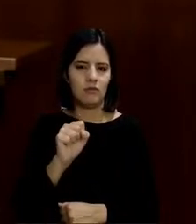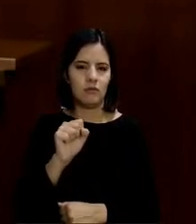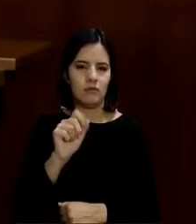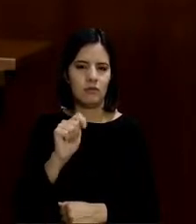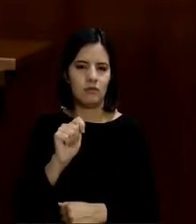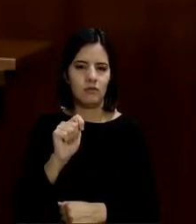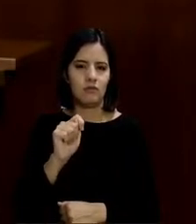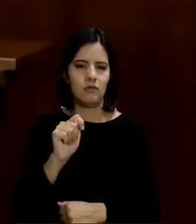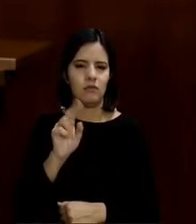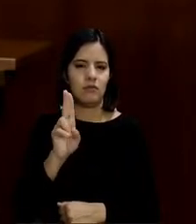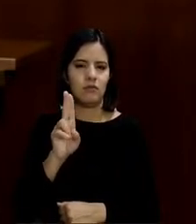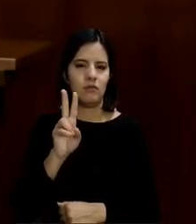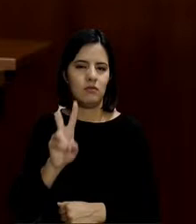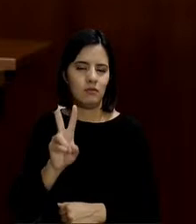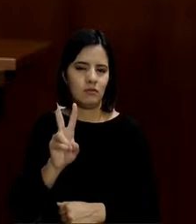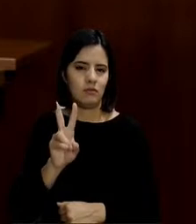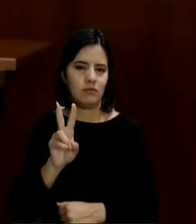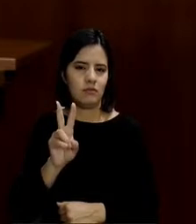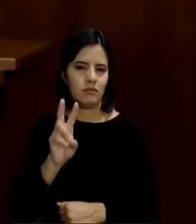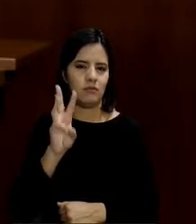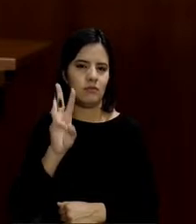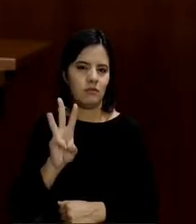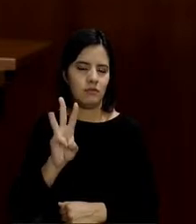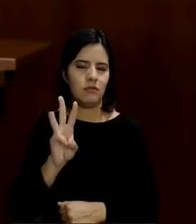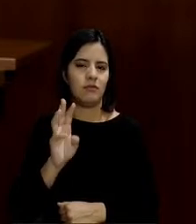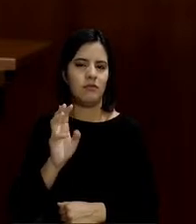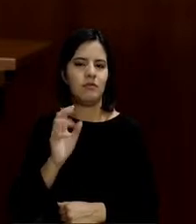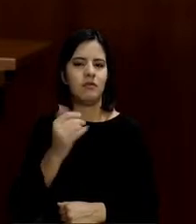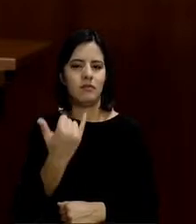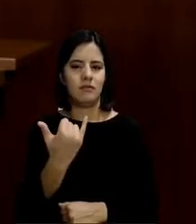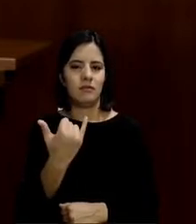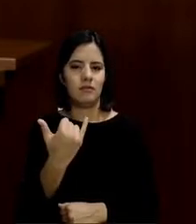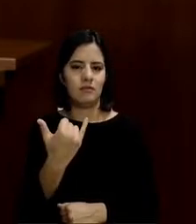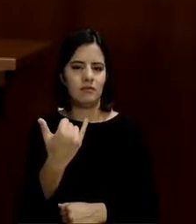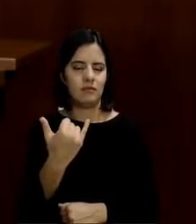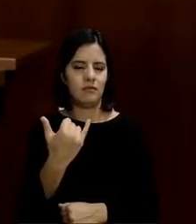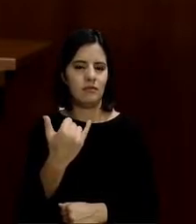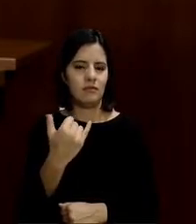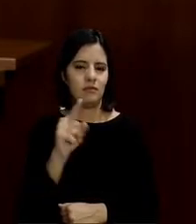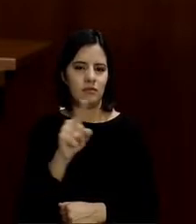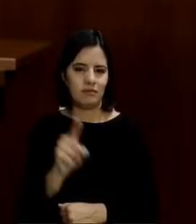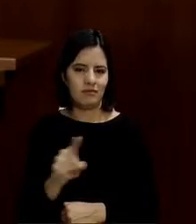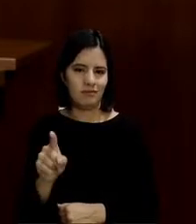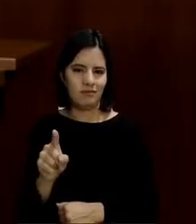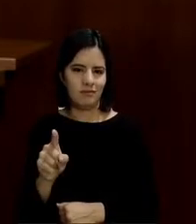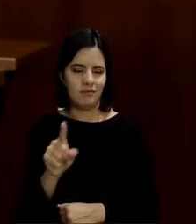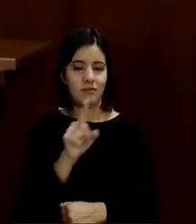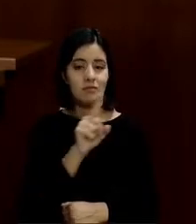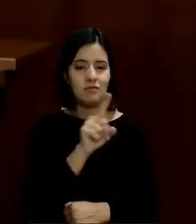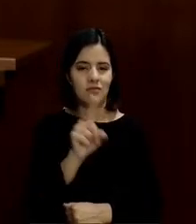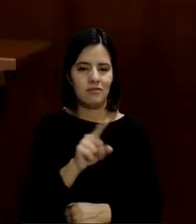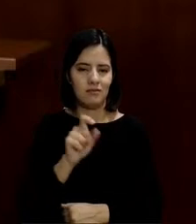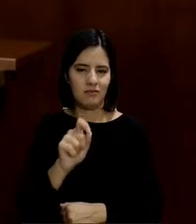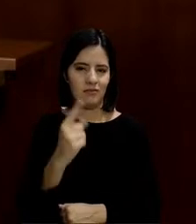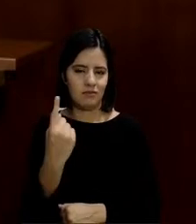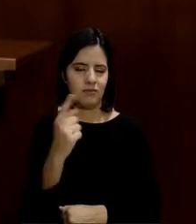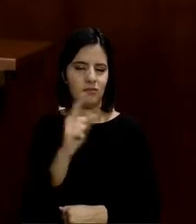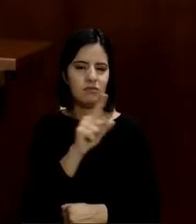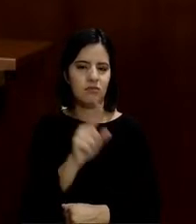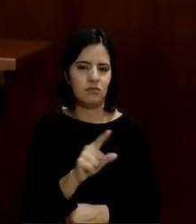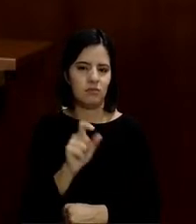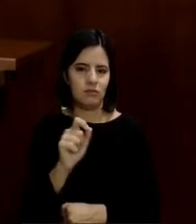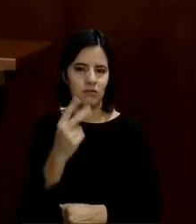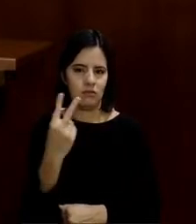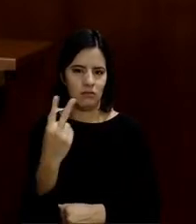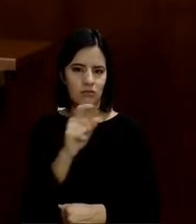T, U, V, W, Y, Z, Z.1, Z.2